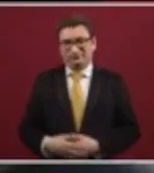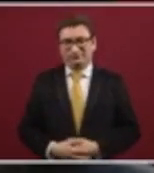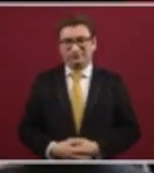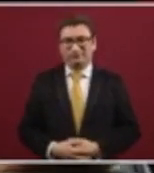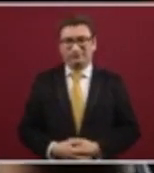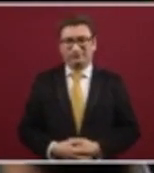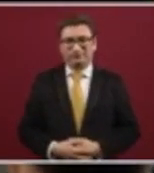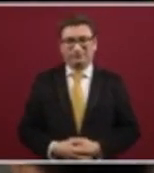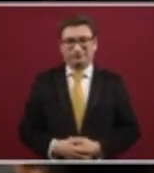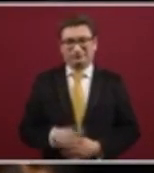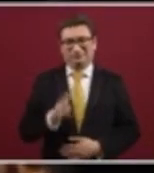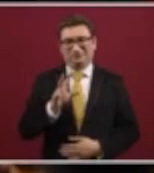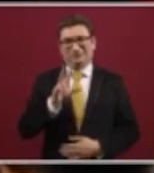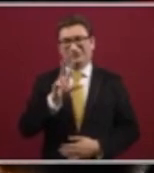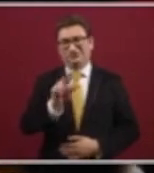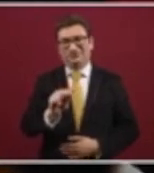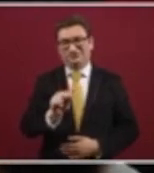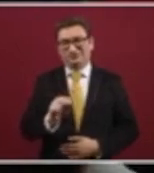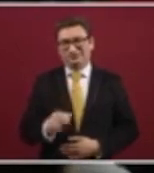No,